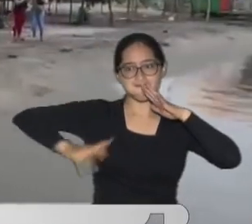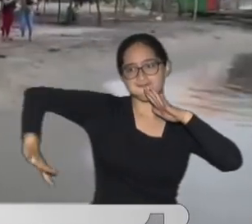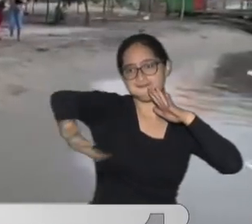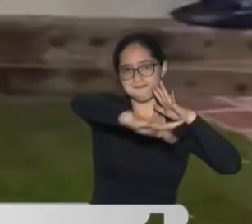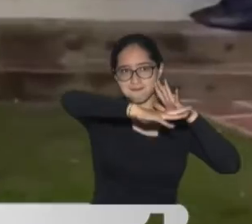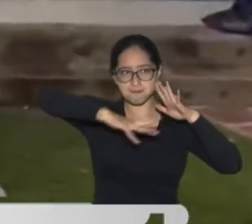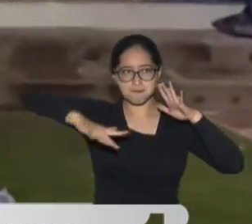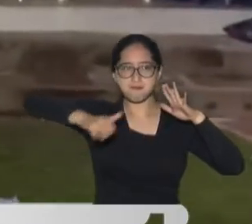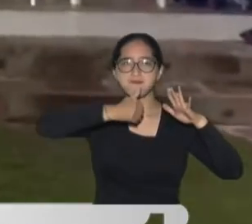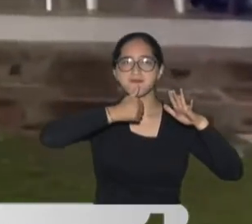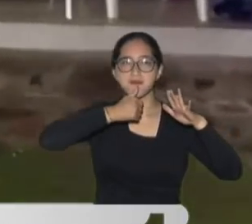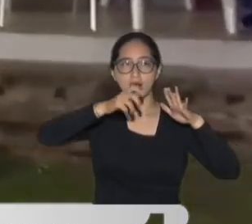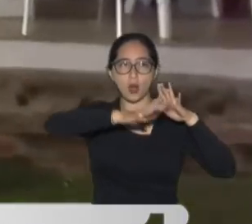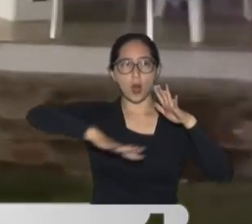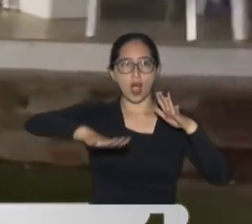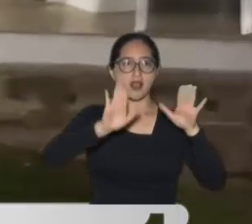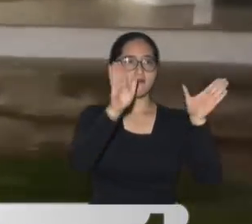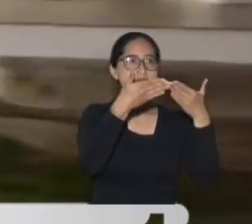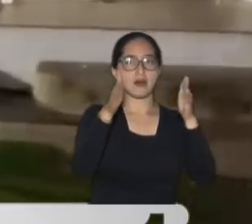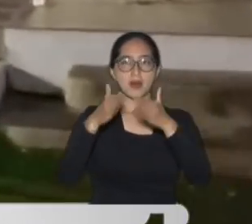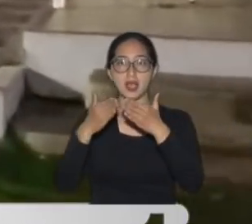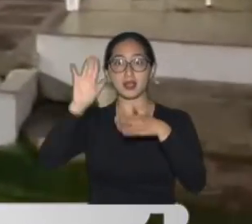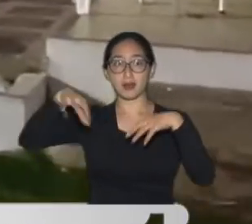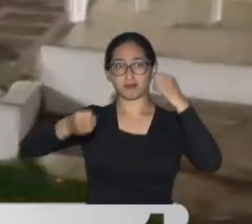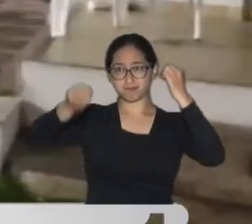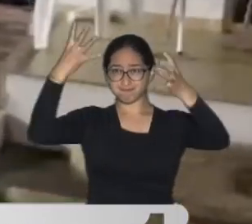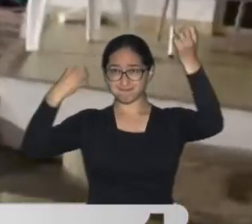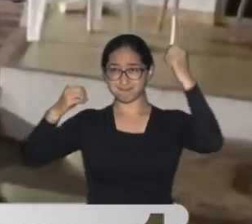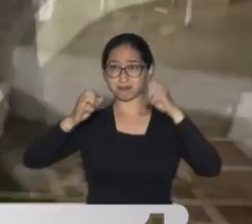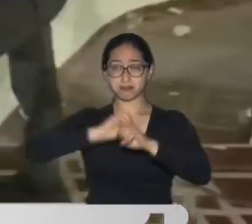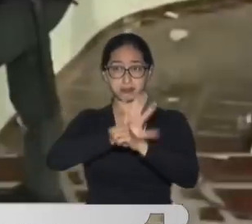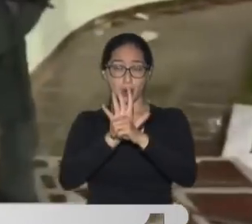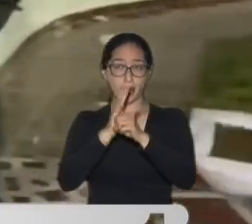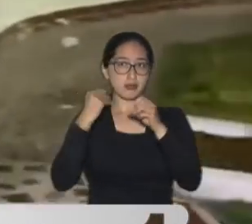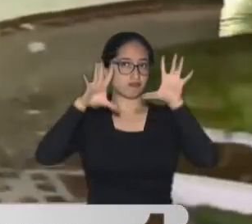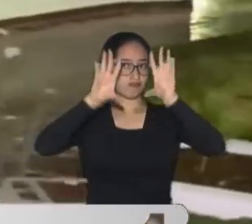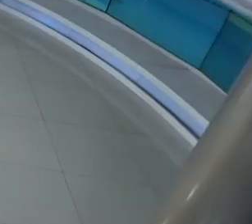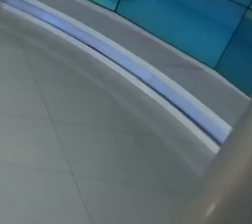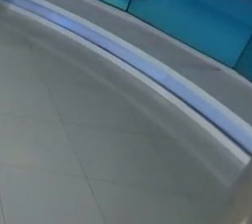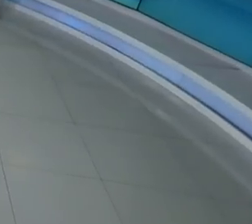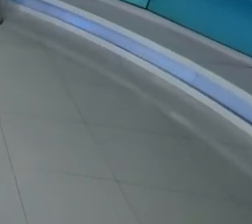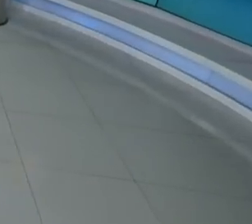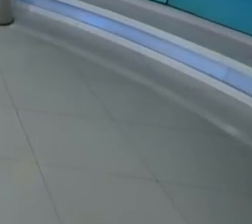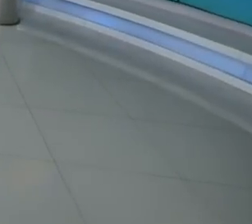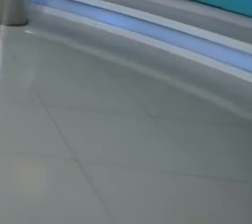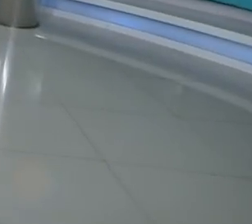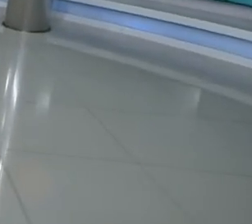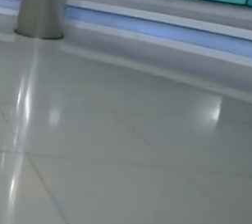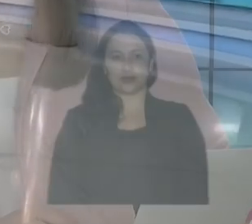y apagan 2 COVID fiestas. Ya volvemos. Están los comparando de zona.